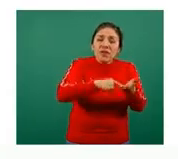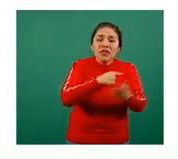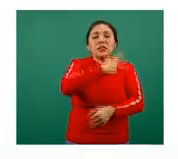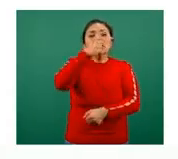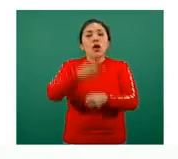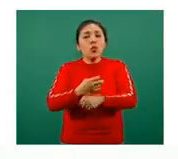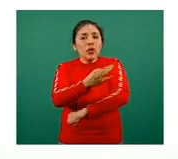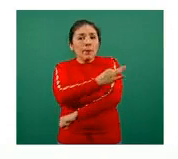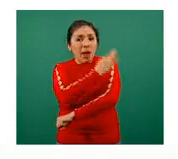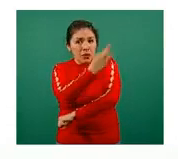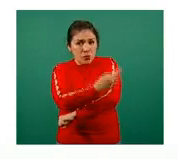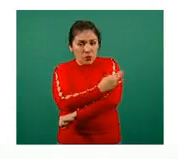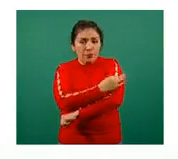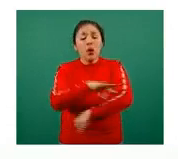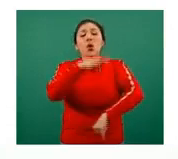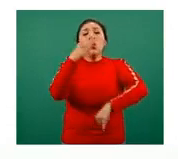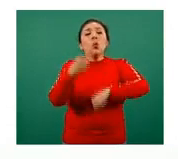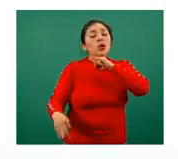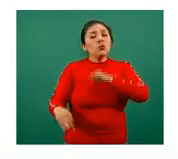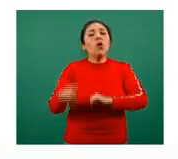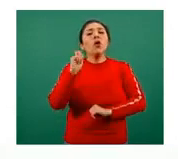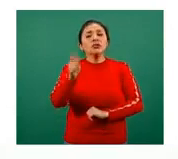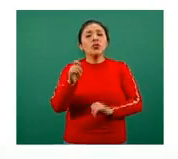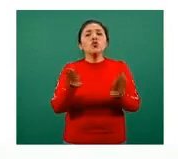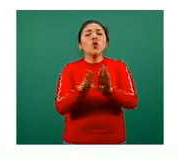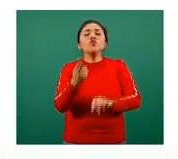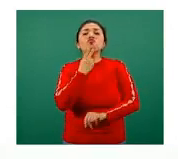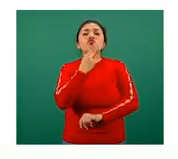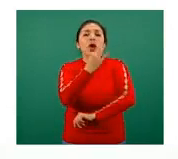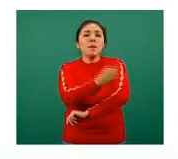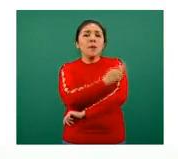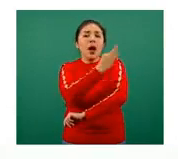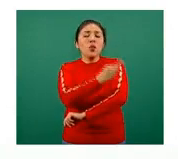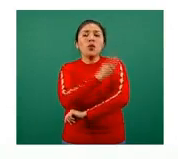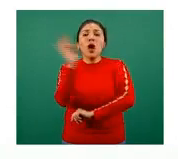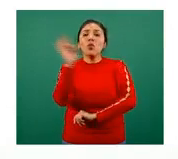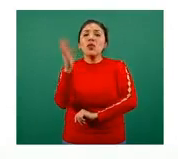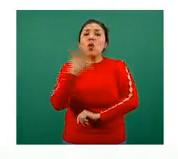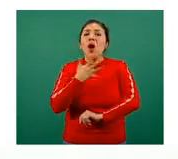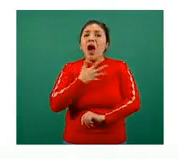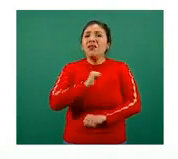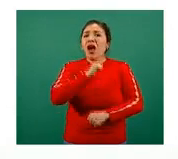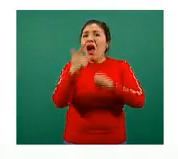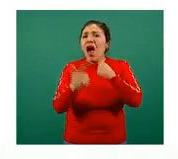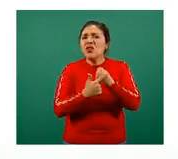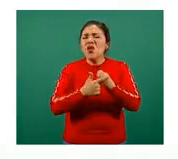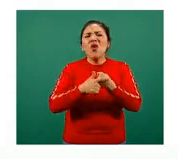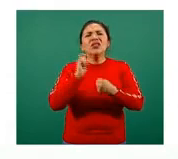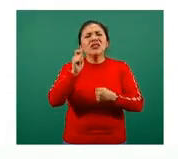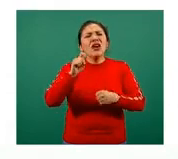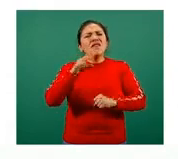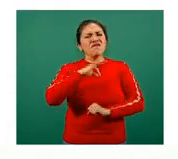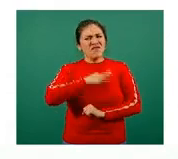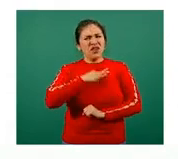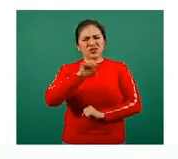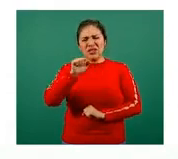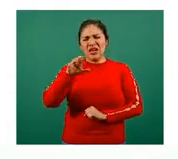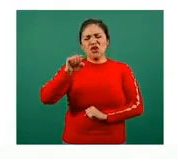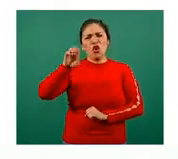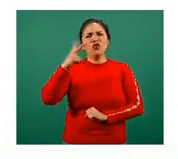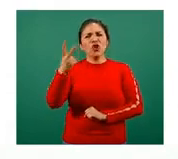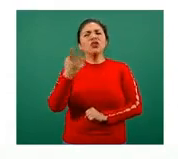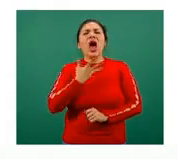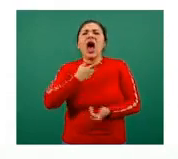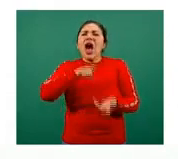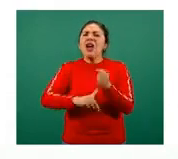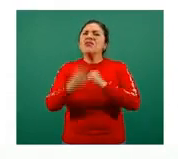dosis, y por último, el uso de esta vacuna ante la presencia de variantes del virus SARS-CoV-2, que son